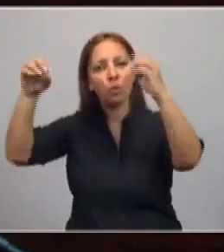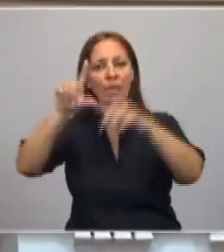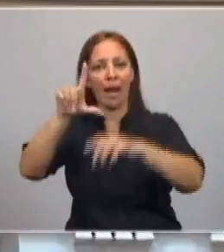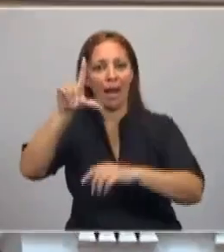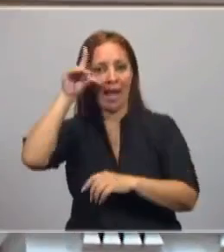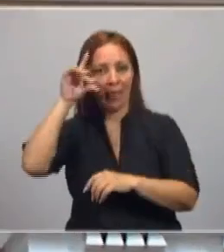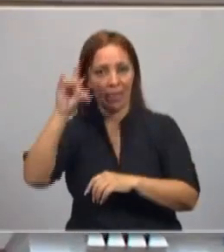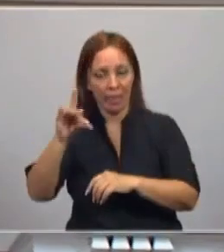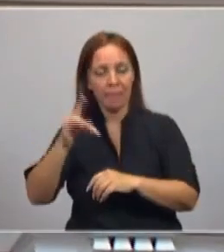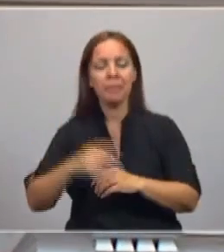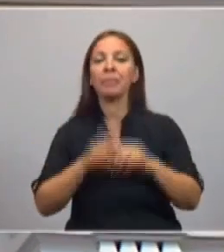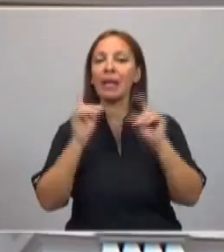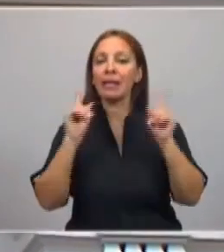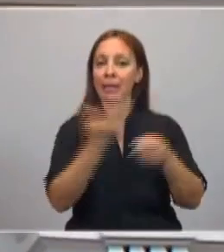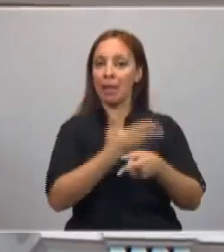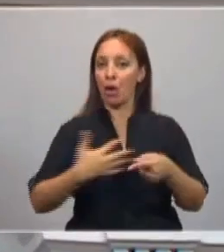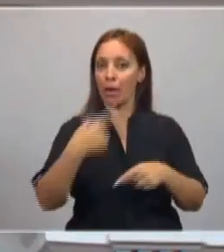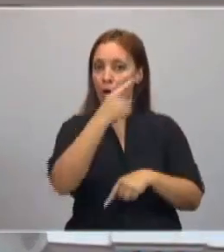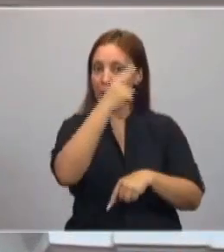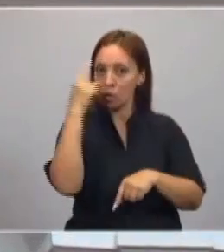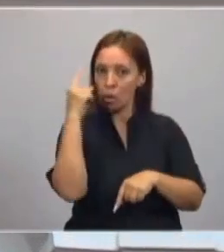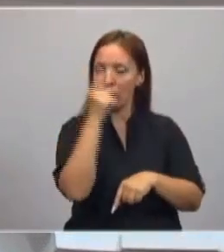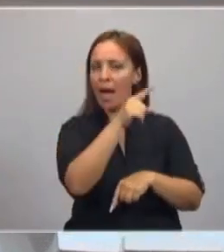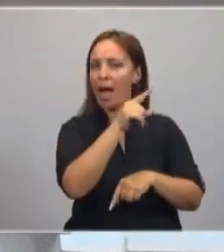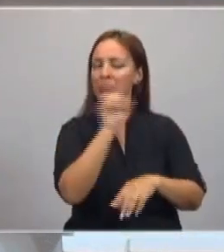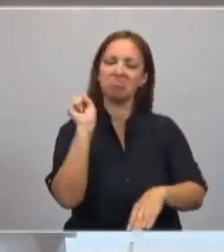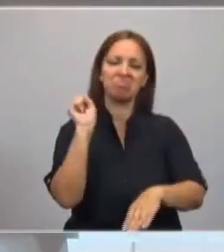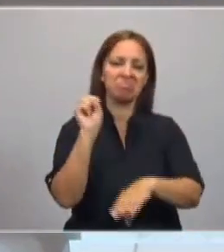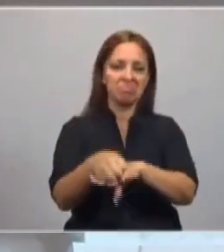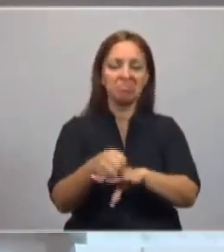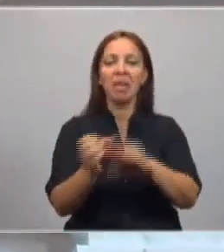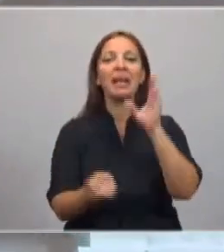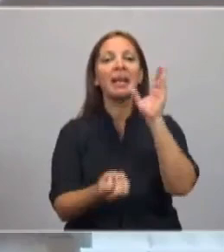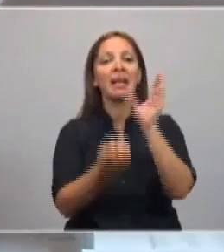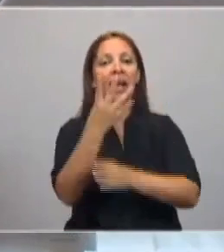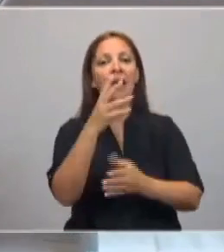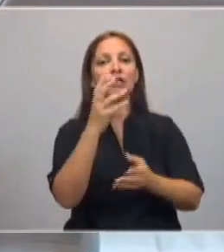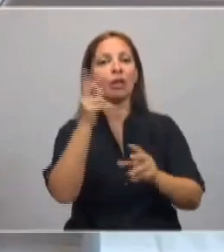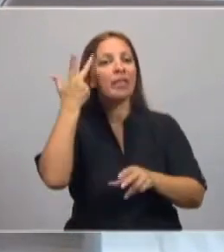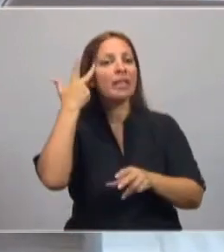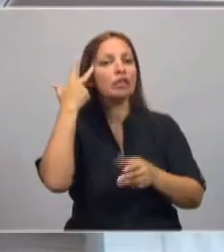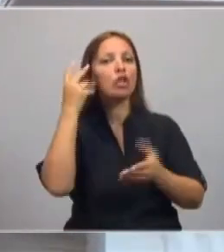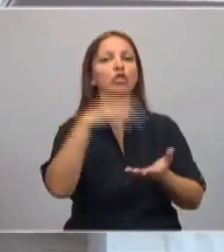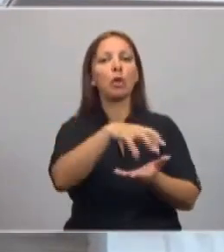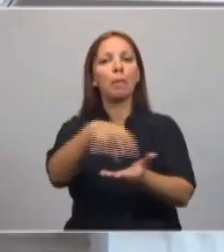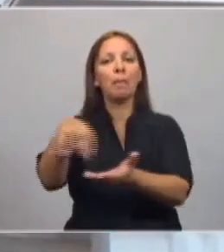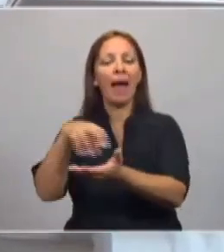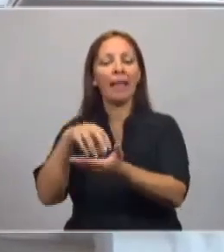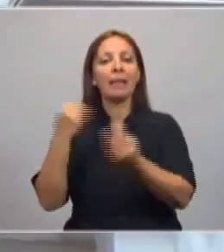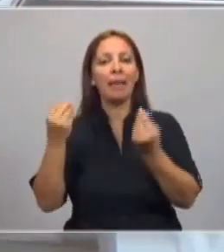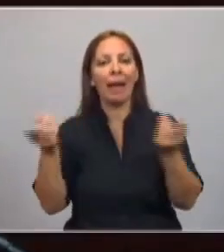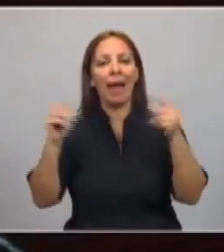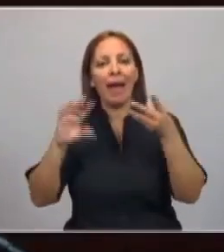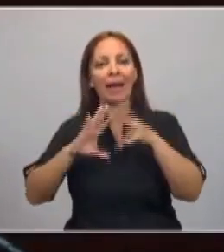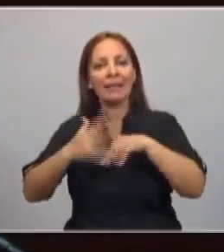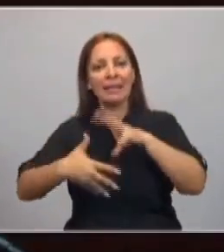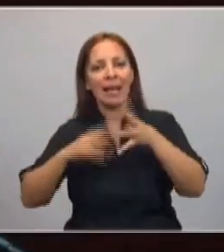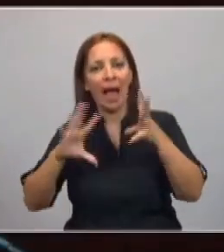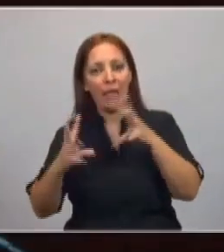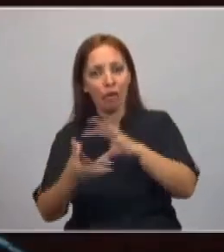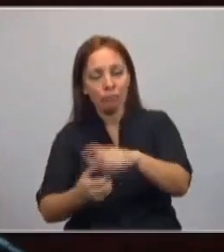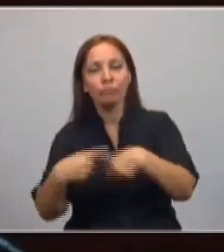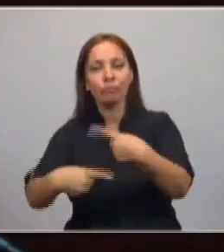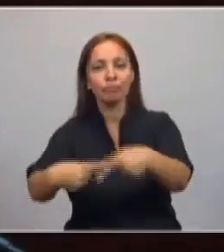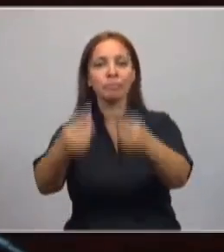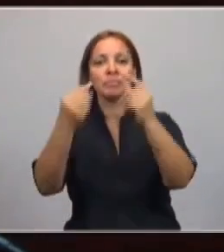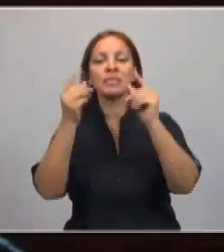Además, el Gobierno Nacional abandonó la creación de 18 plantas de reciclado, abandonó el saneamiento